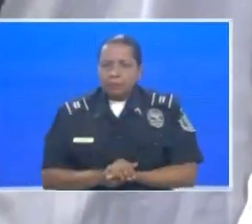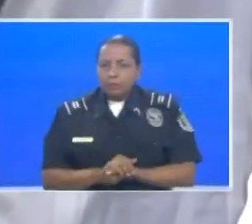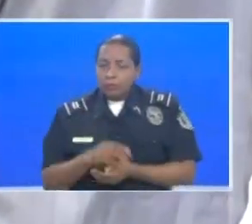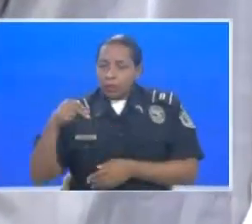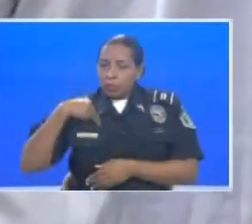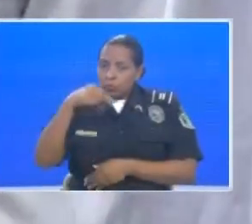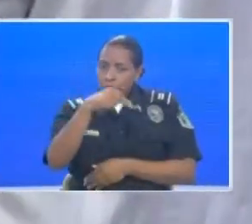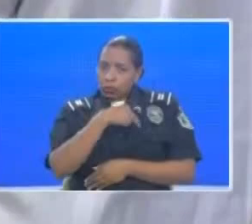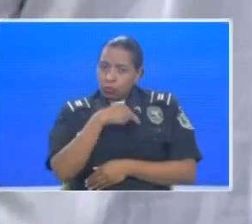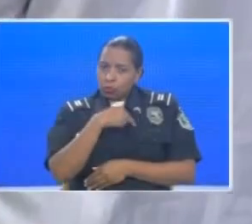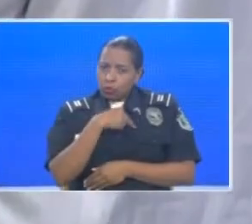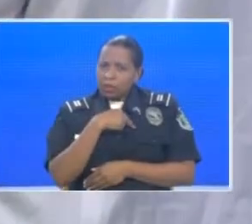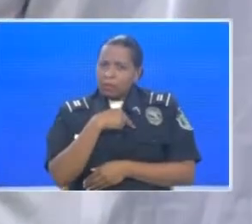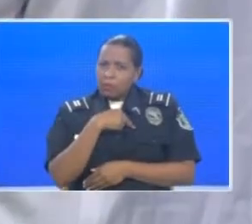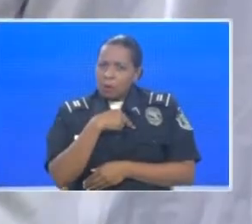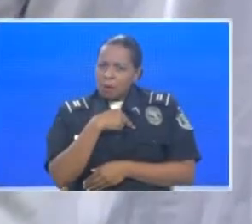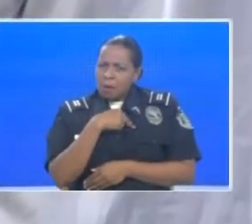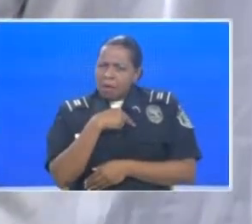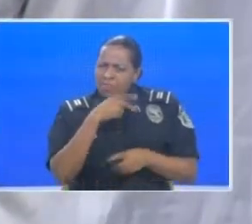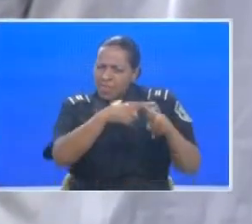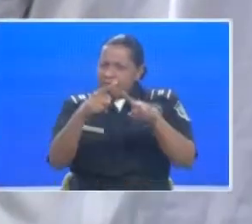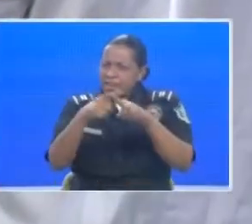Nosotros tenemos varios frentes